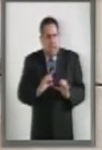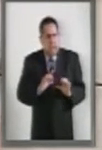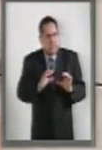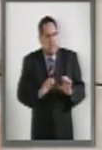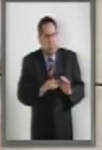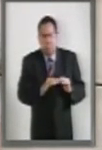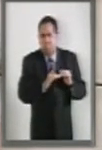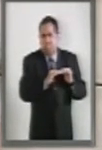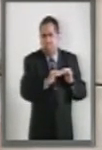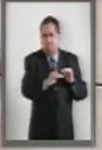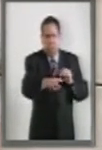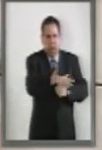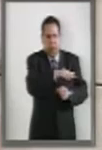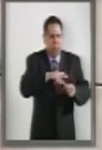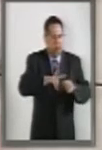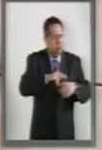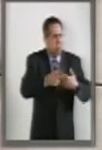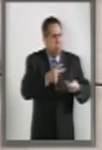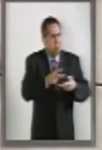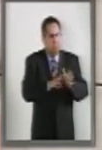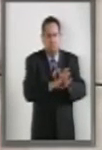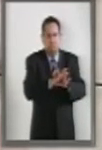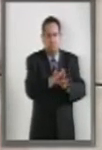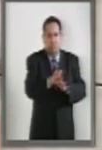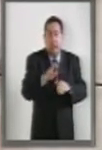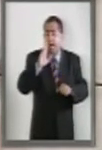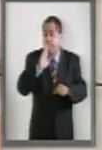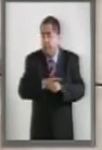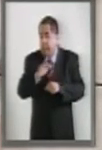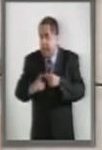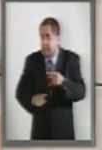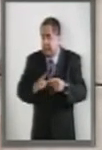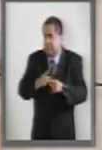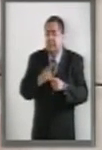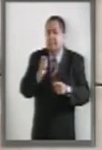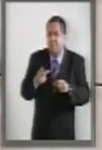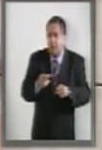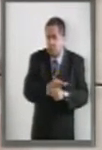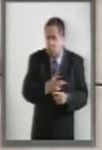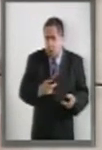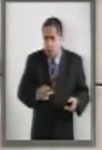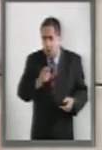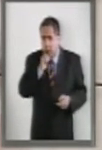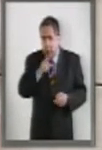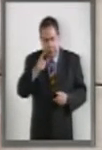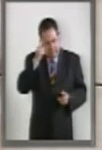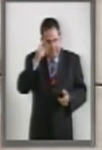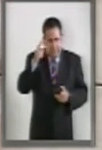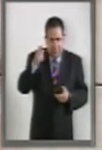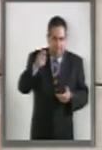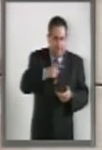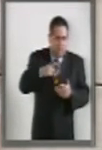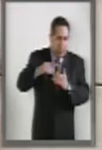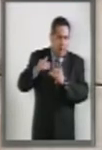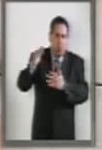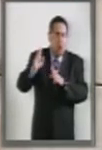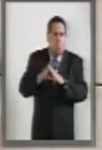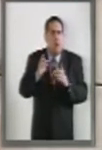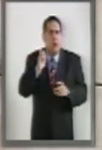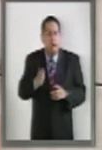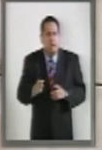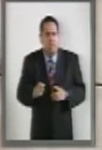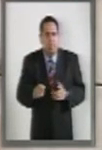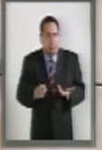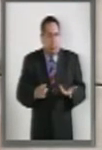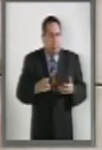el entorno de crecimiento. Adicionalmente a ello, parte del crecimiento se explica primero, efectivamente, por